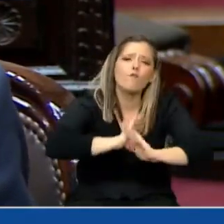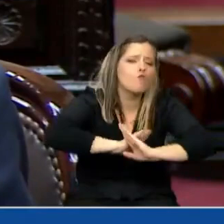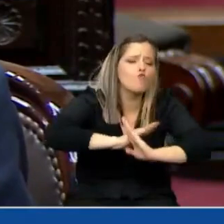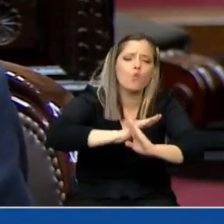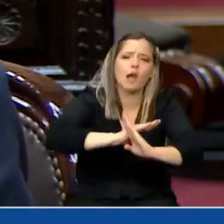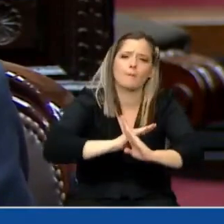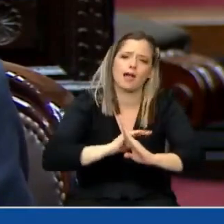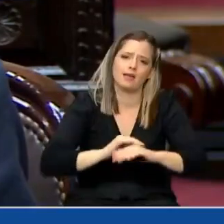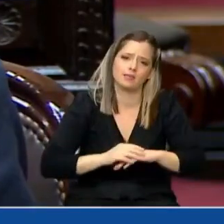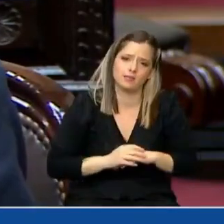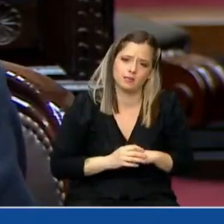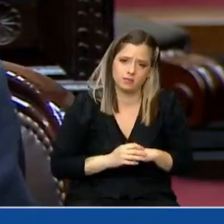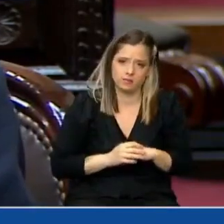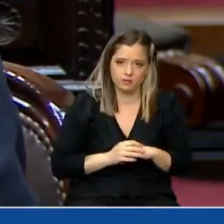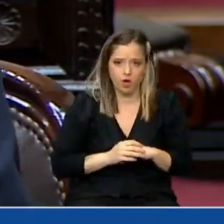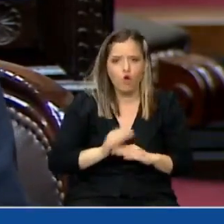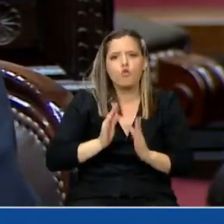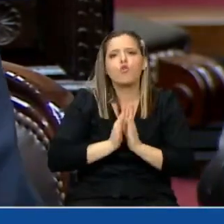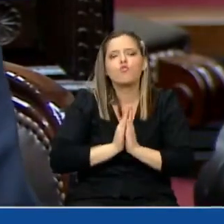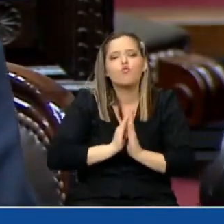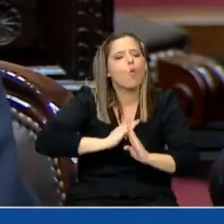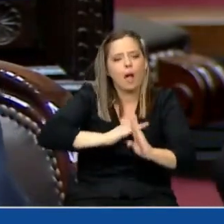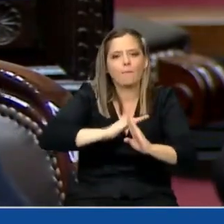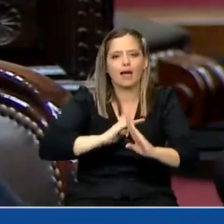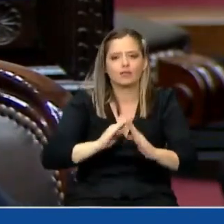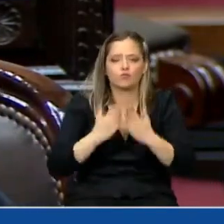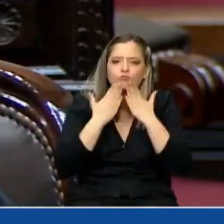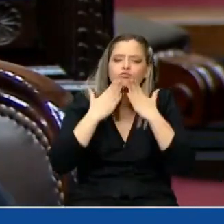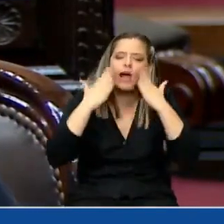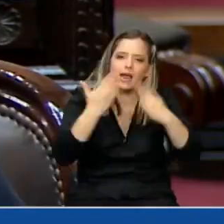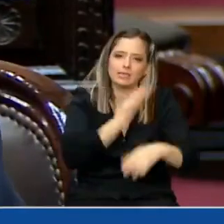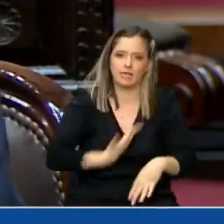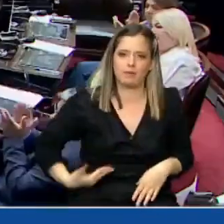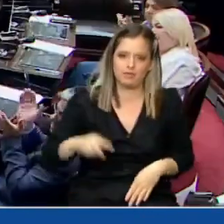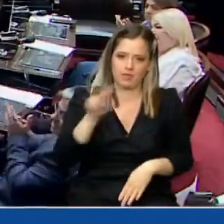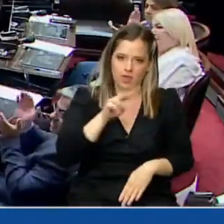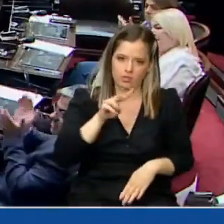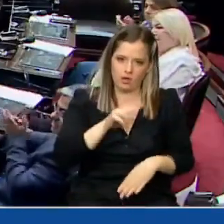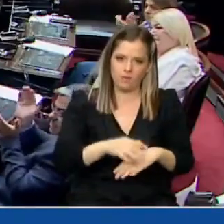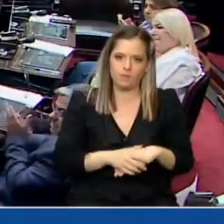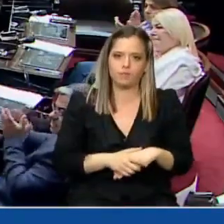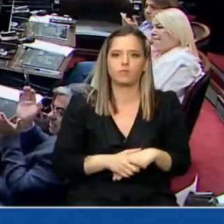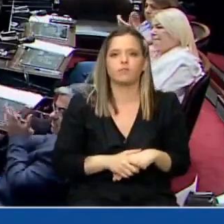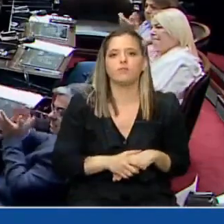más. Nunca más. Muchas gracias, presidente.